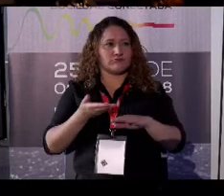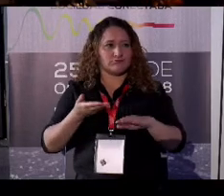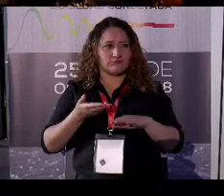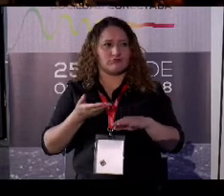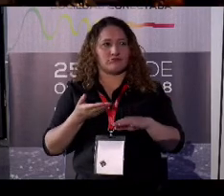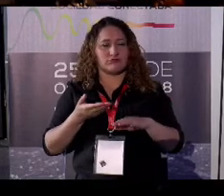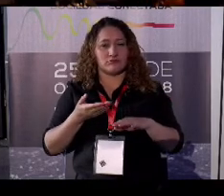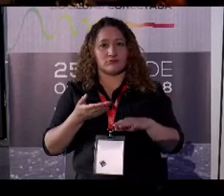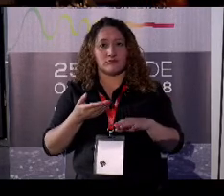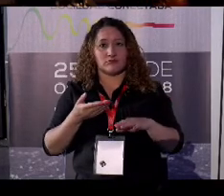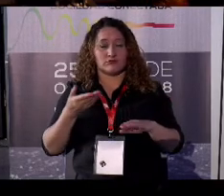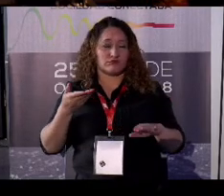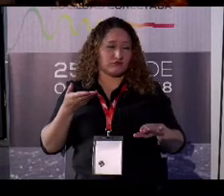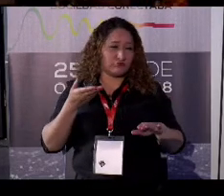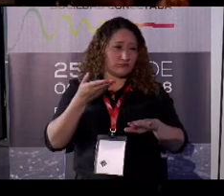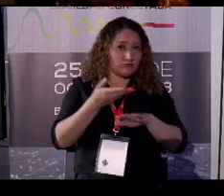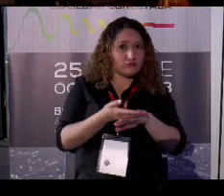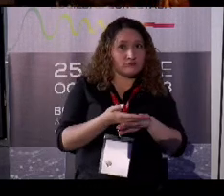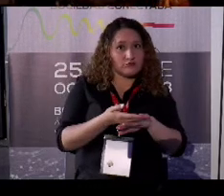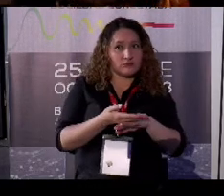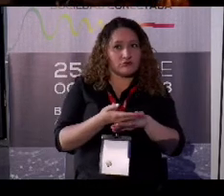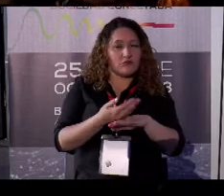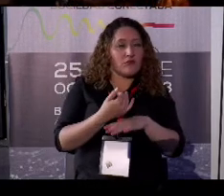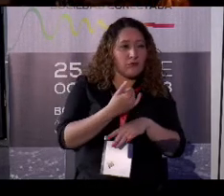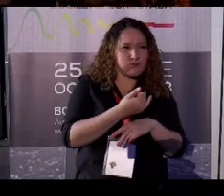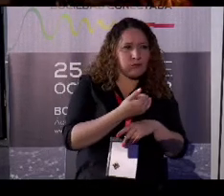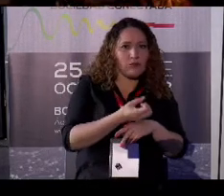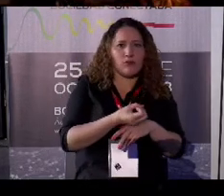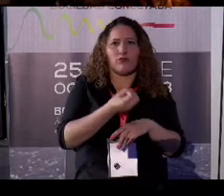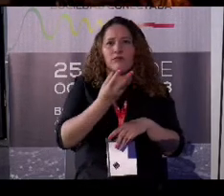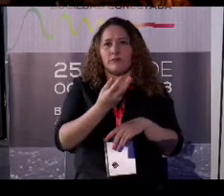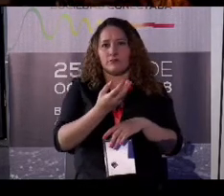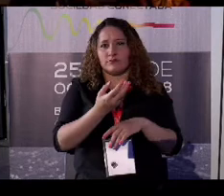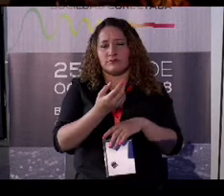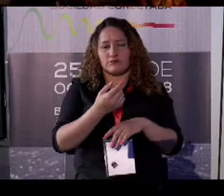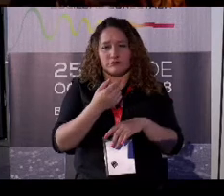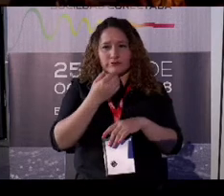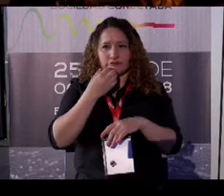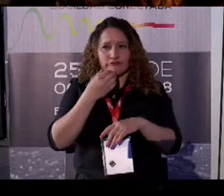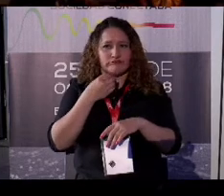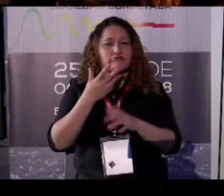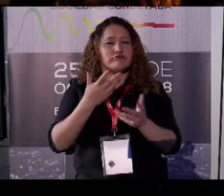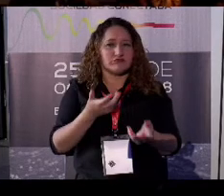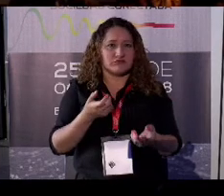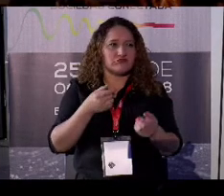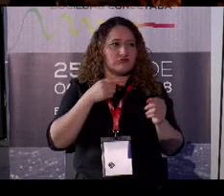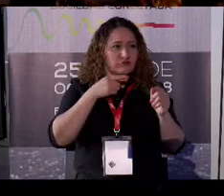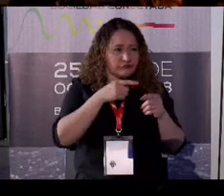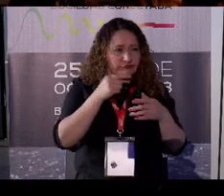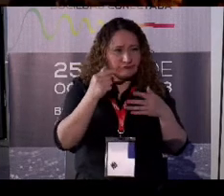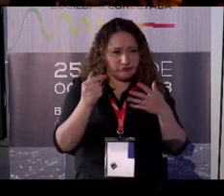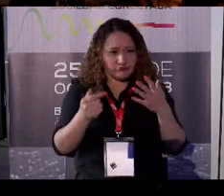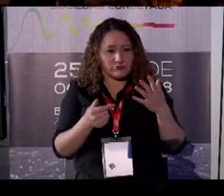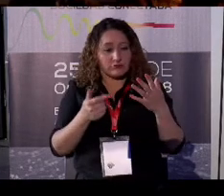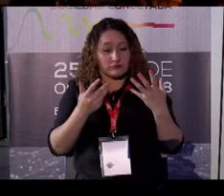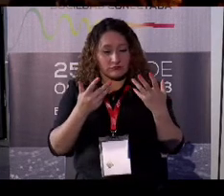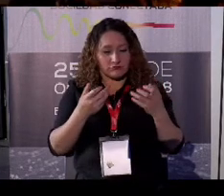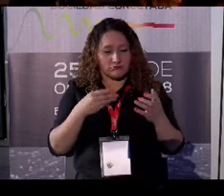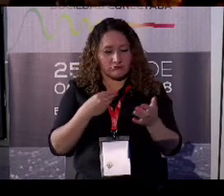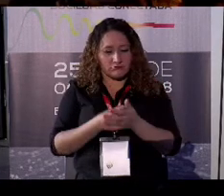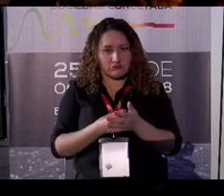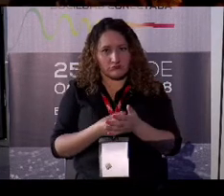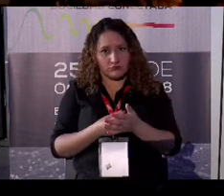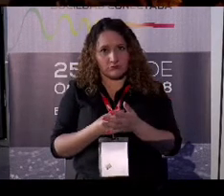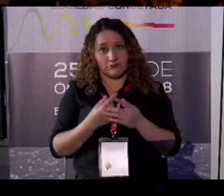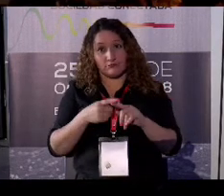sea, no va a mandar solamente un punto de dato. Yo quiero esta cantidad y pago esto. Puede expresar una